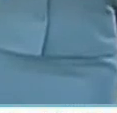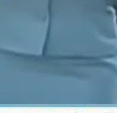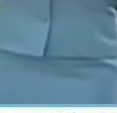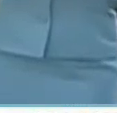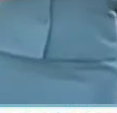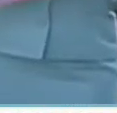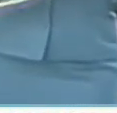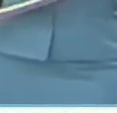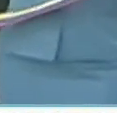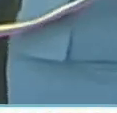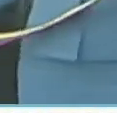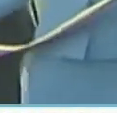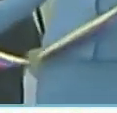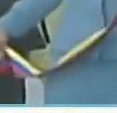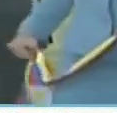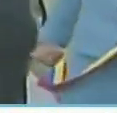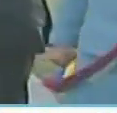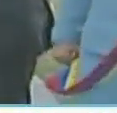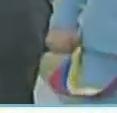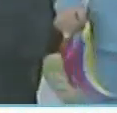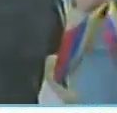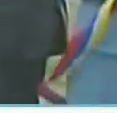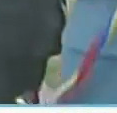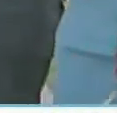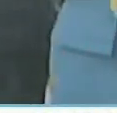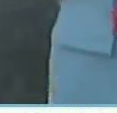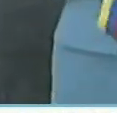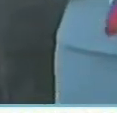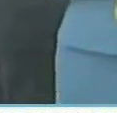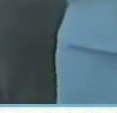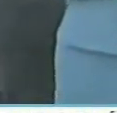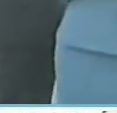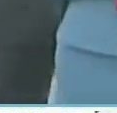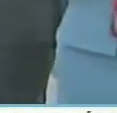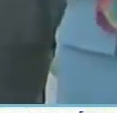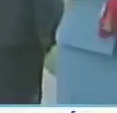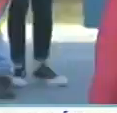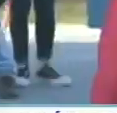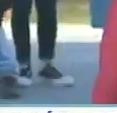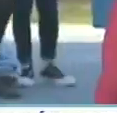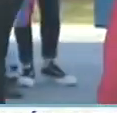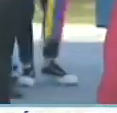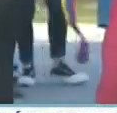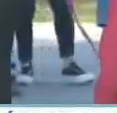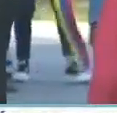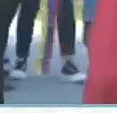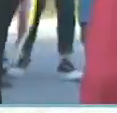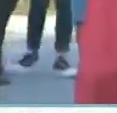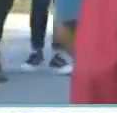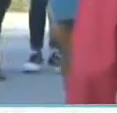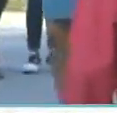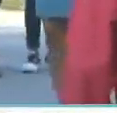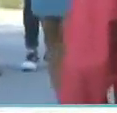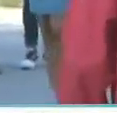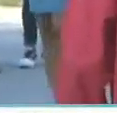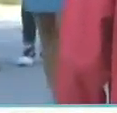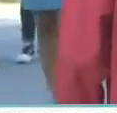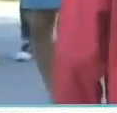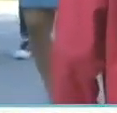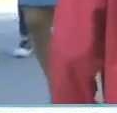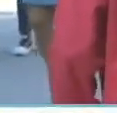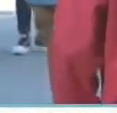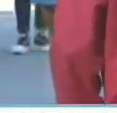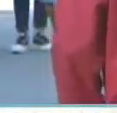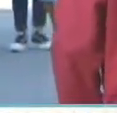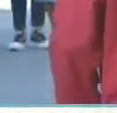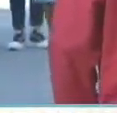Transmitimos a esta hora desde el Parque Simón Bolívar en la base aérea Generalísimo Francisco de Miranda. Presente la